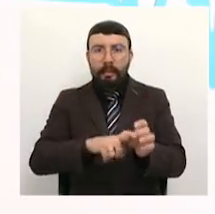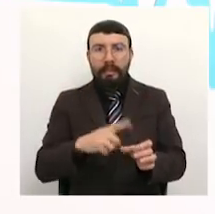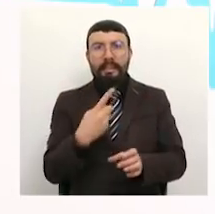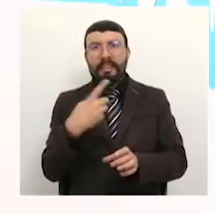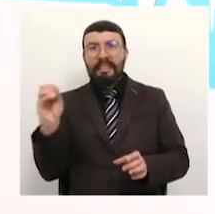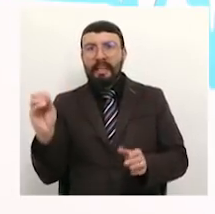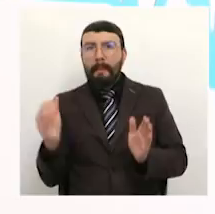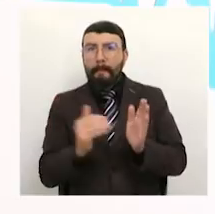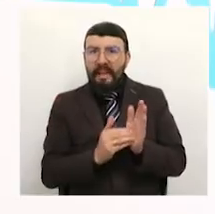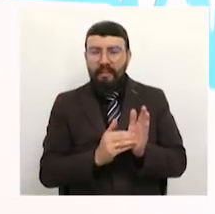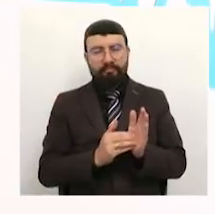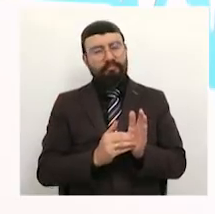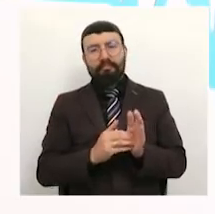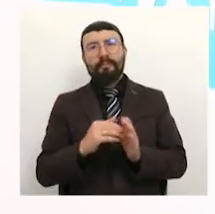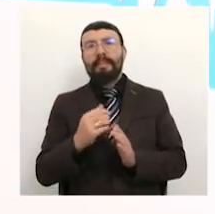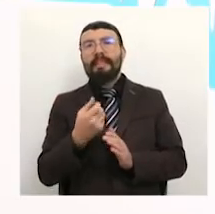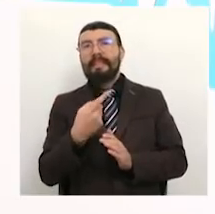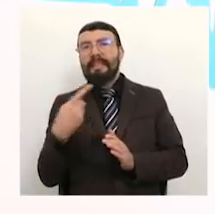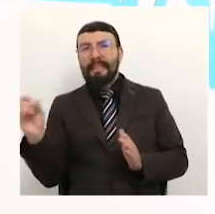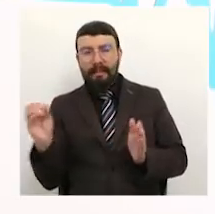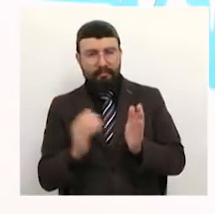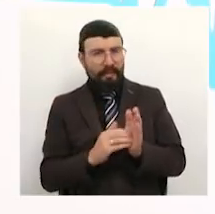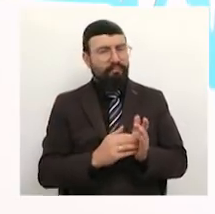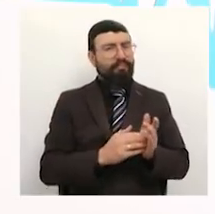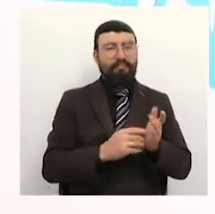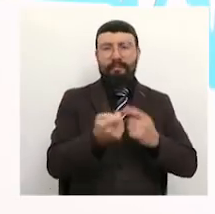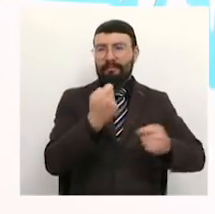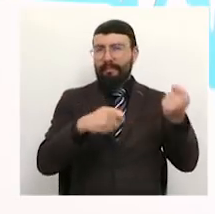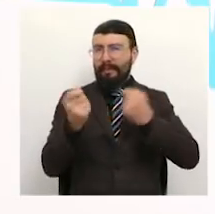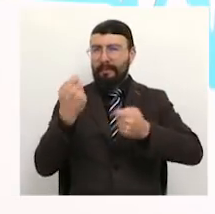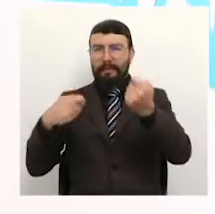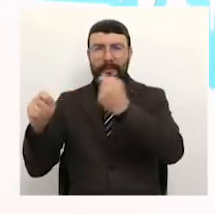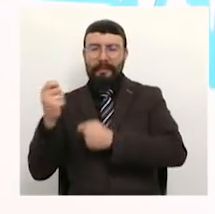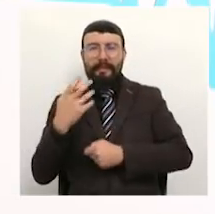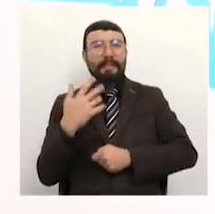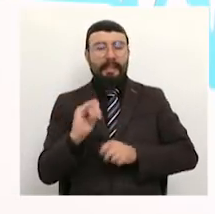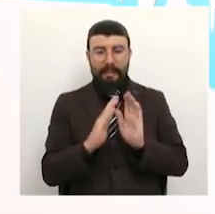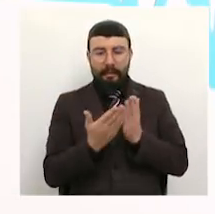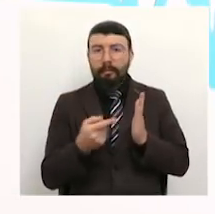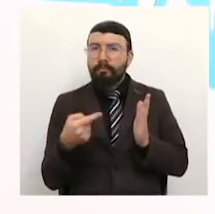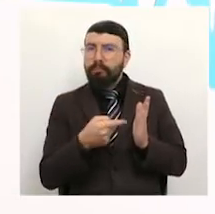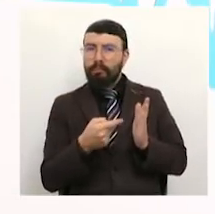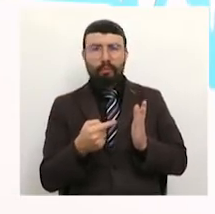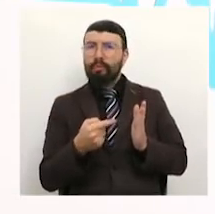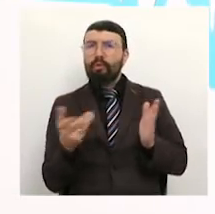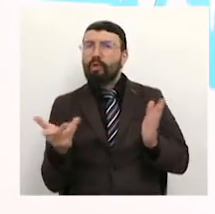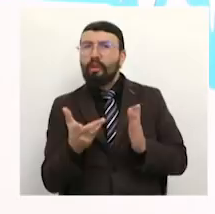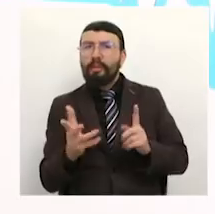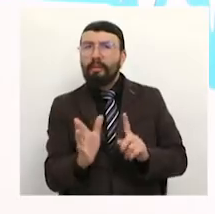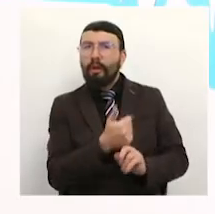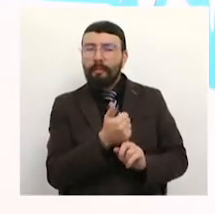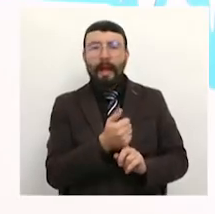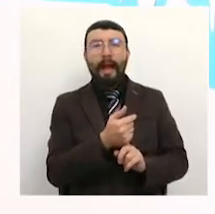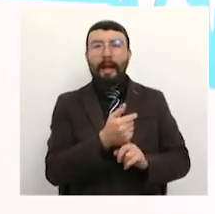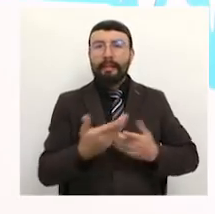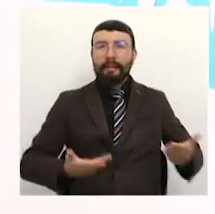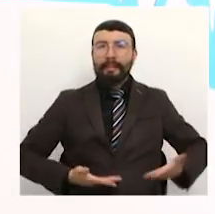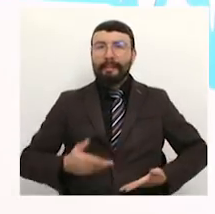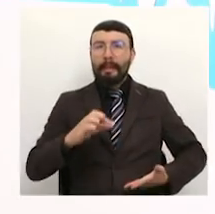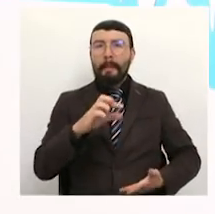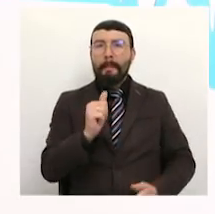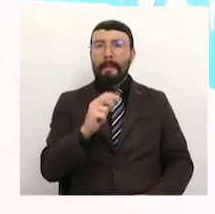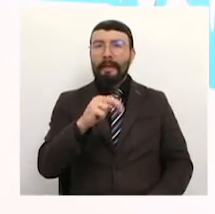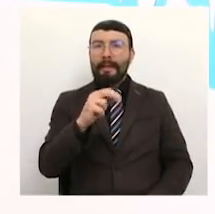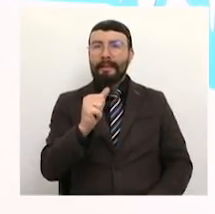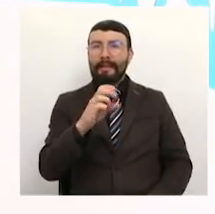vendidas para otros motivos de mucha alegría este libro ya ustedes lo consiguen en panamericana en todo el país